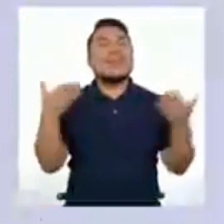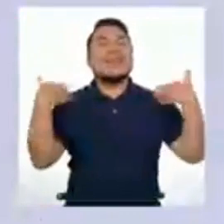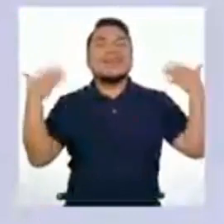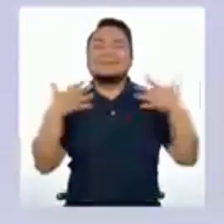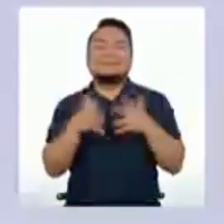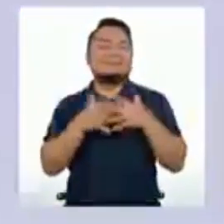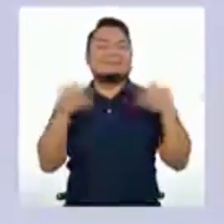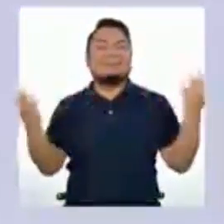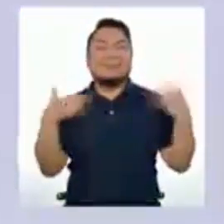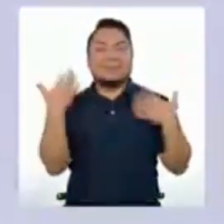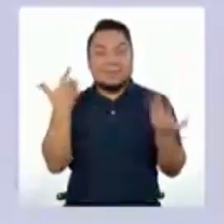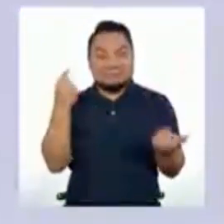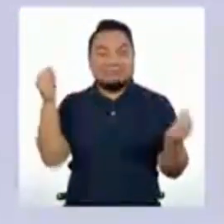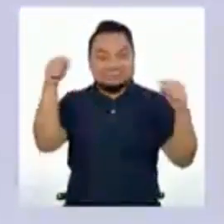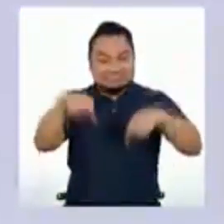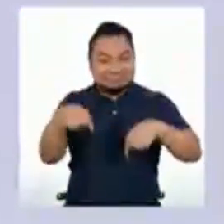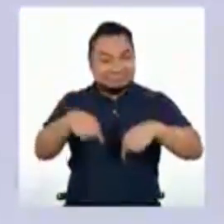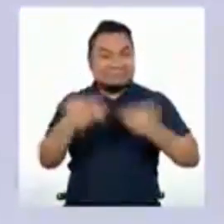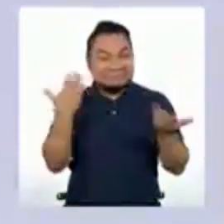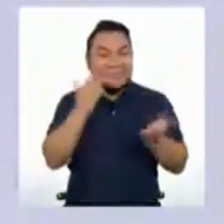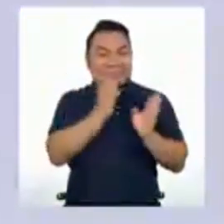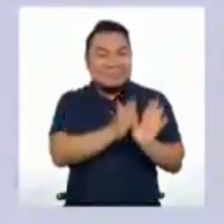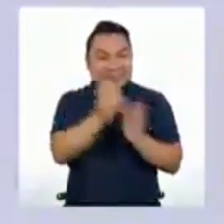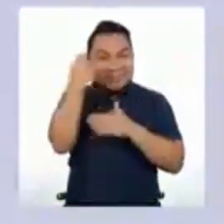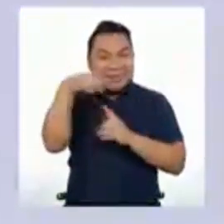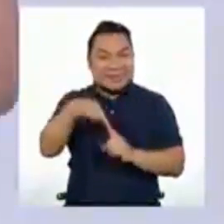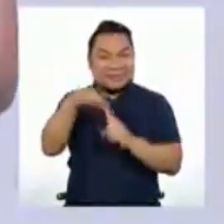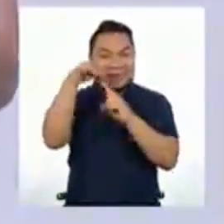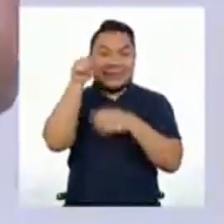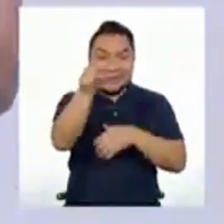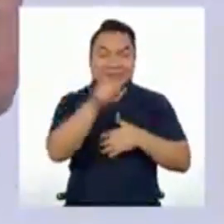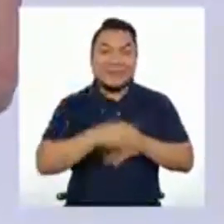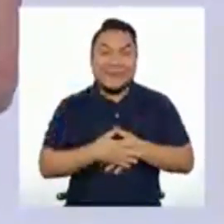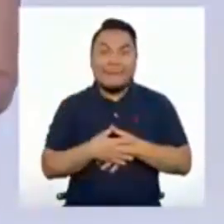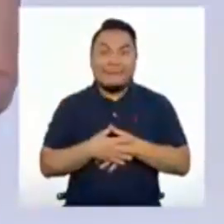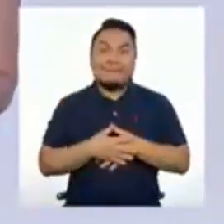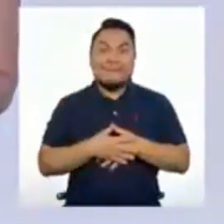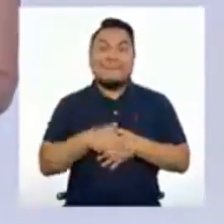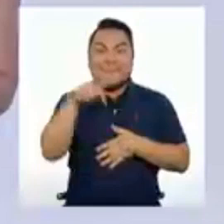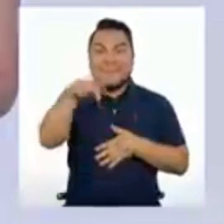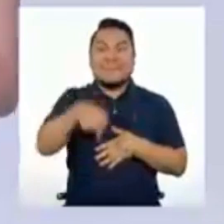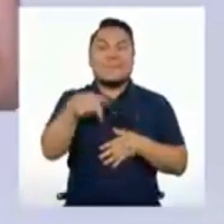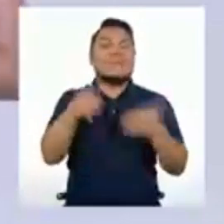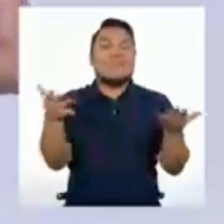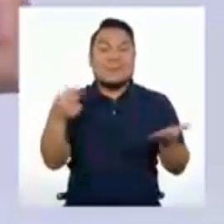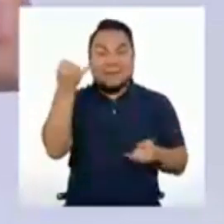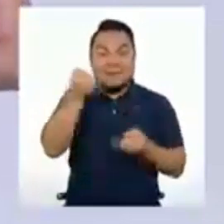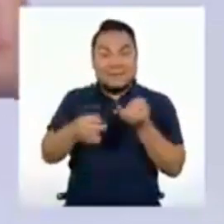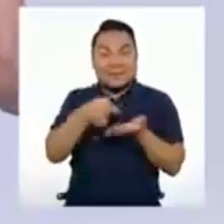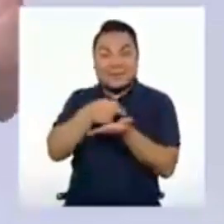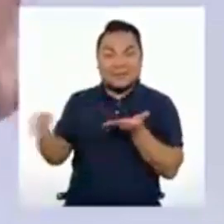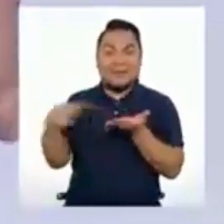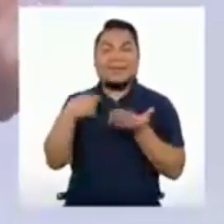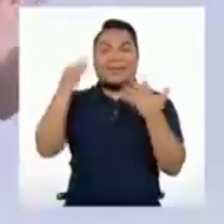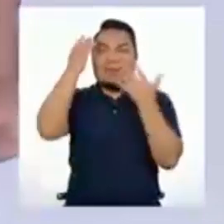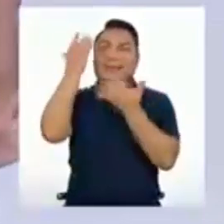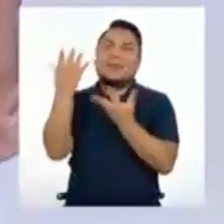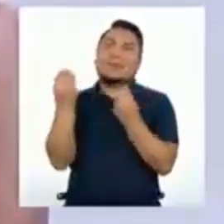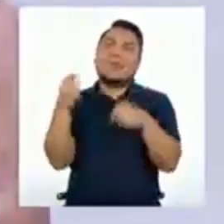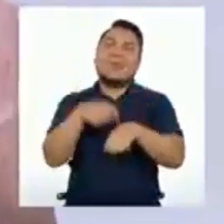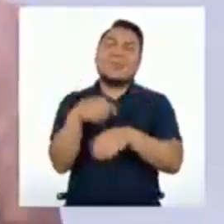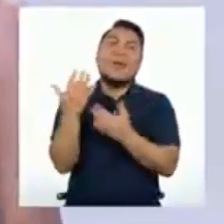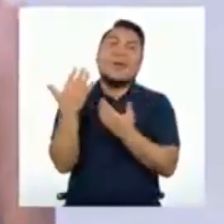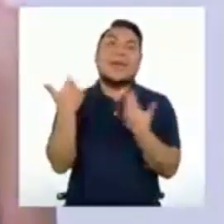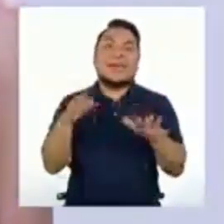alegría enorme encontrarme en este espacio preparado especialmente para ti. Hoy vamos a terminar la semana con lo que hemos esperado por